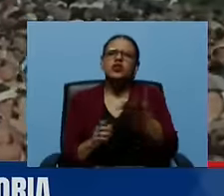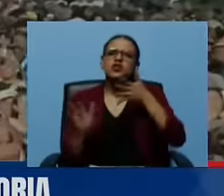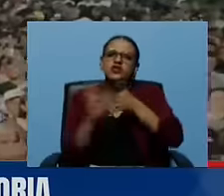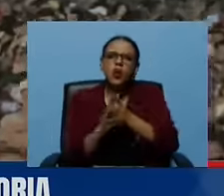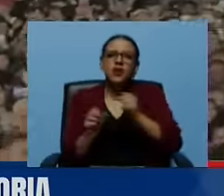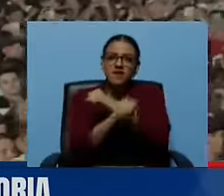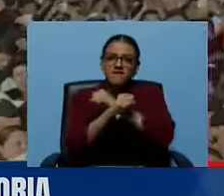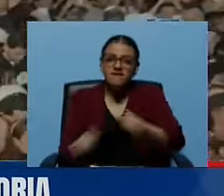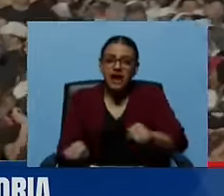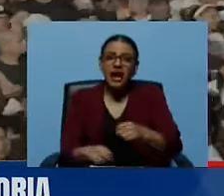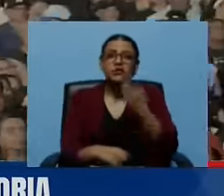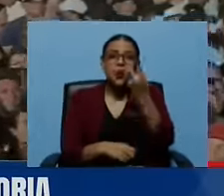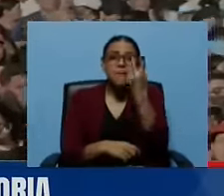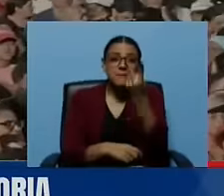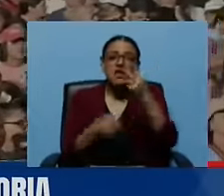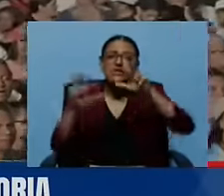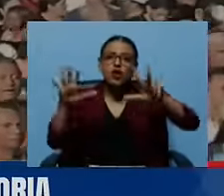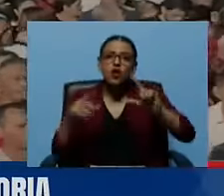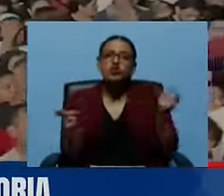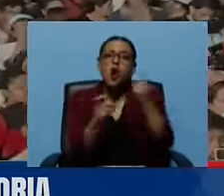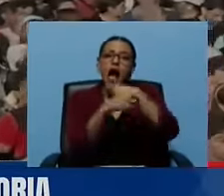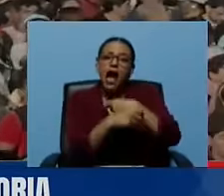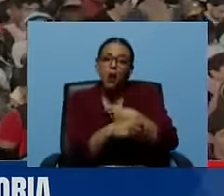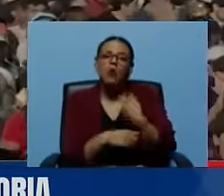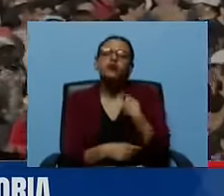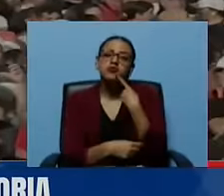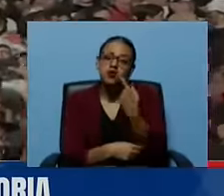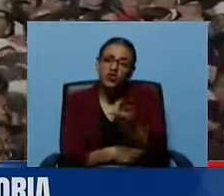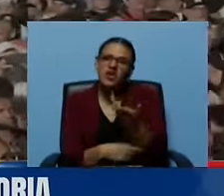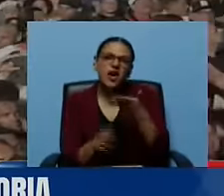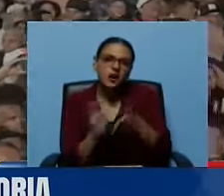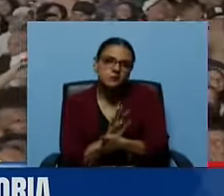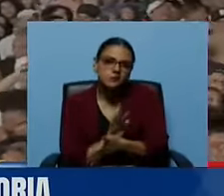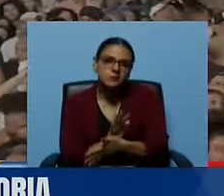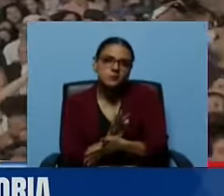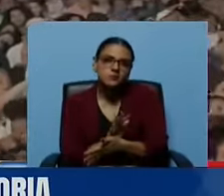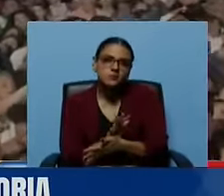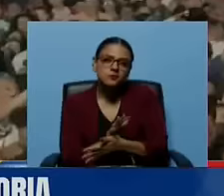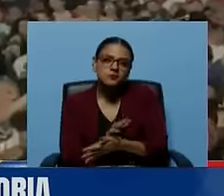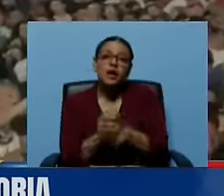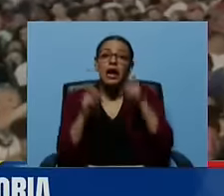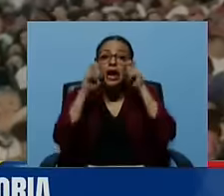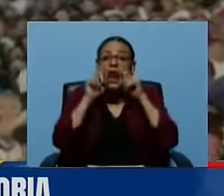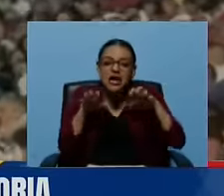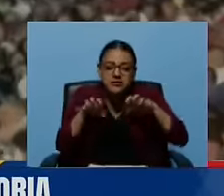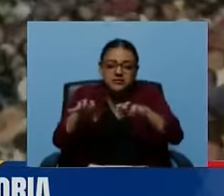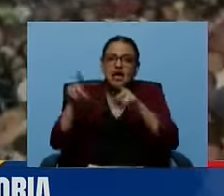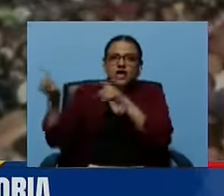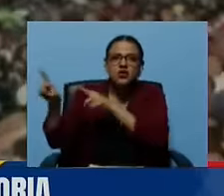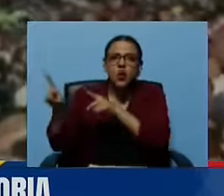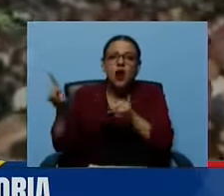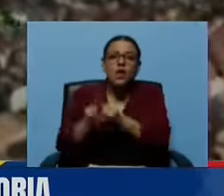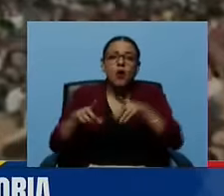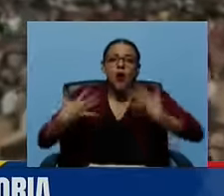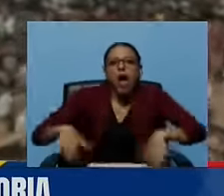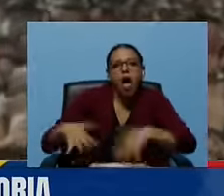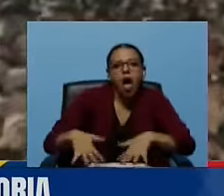del 28 de agosto, yo dije, la Sayona se espichó.